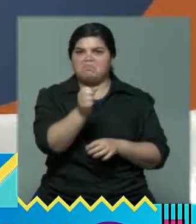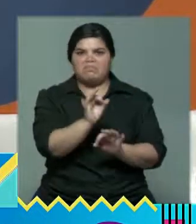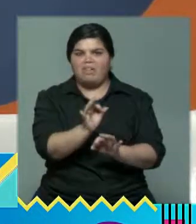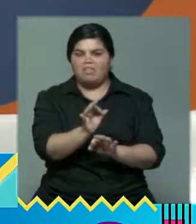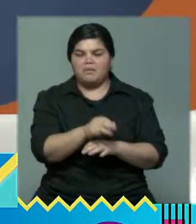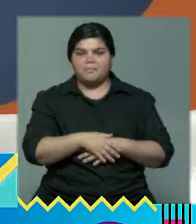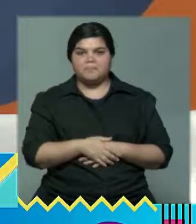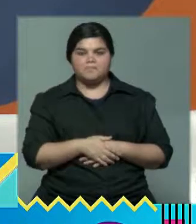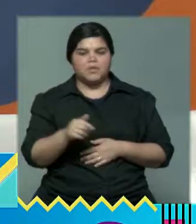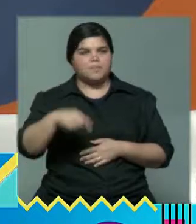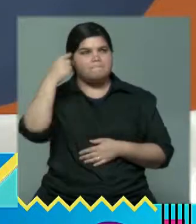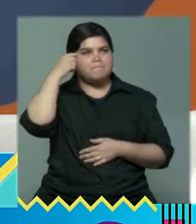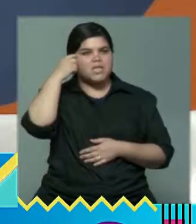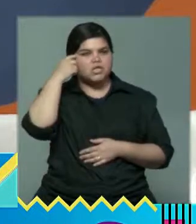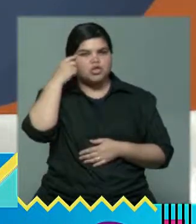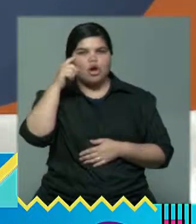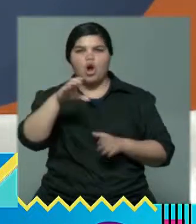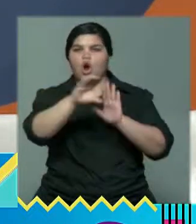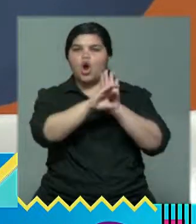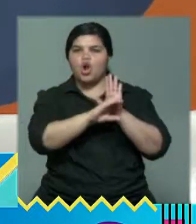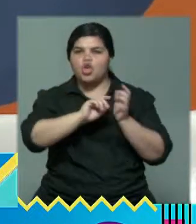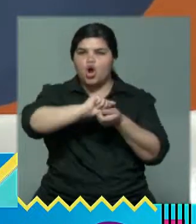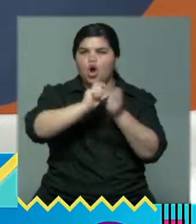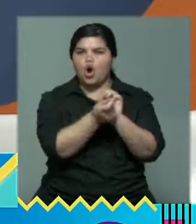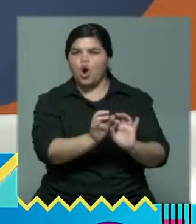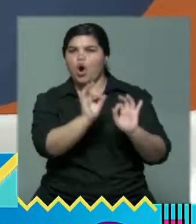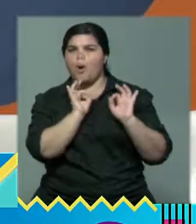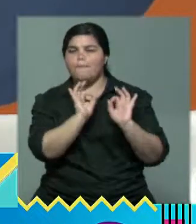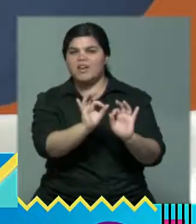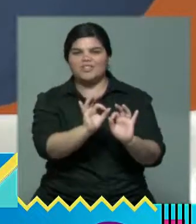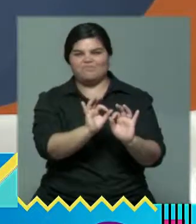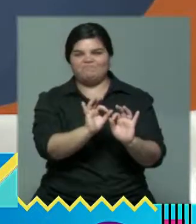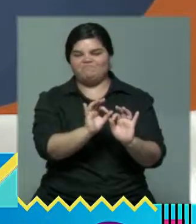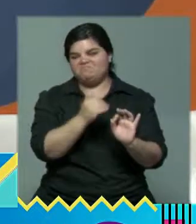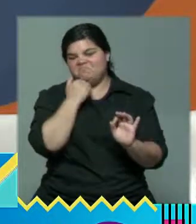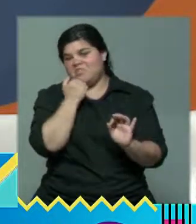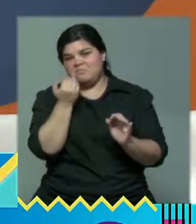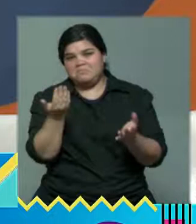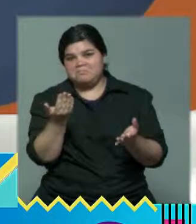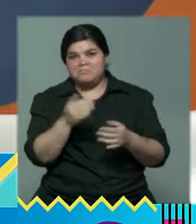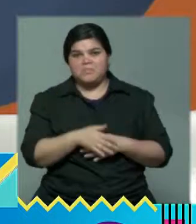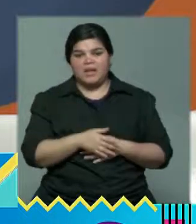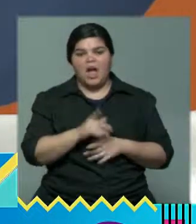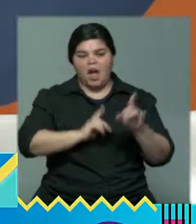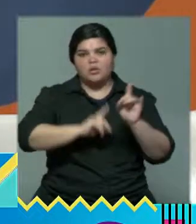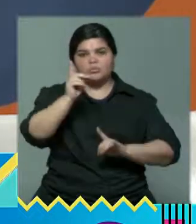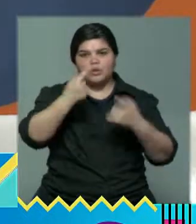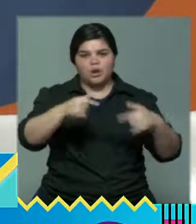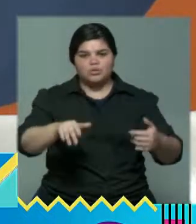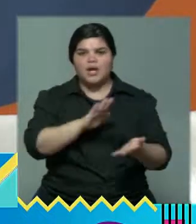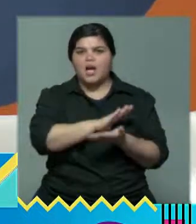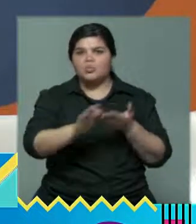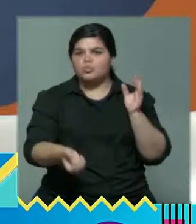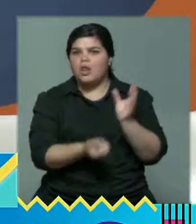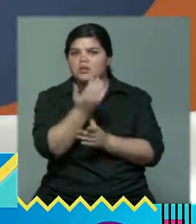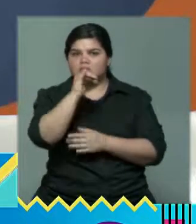si hace falta una modificación integral para el código. Sí, obviamente hay ciertas cuestiones que tienen que actualizarse. El